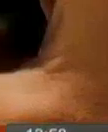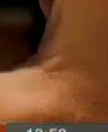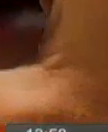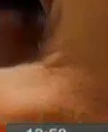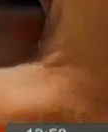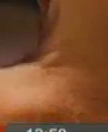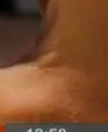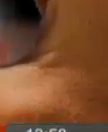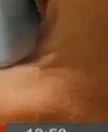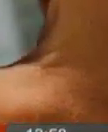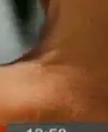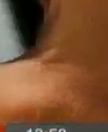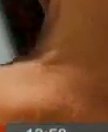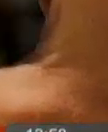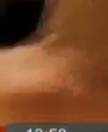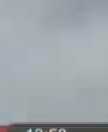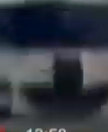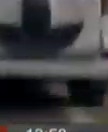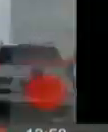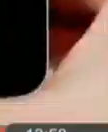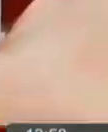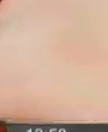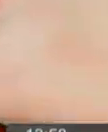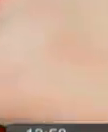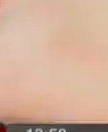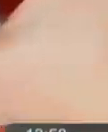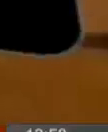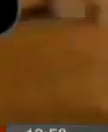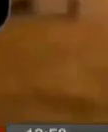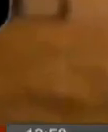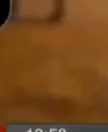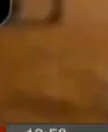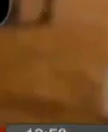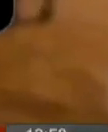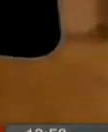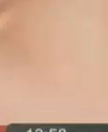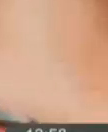Estás presenciando algo extraordinario. Un